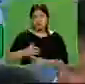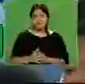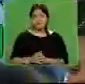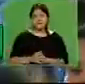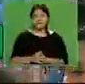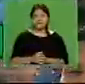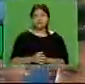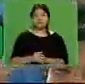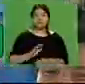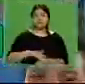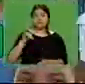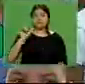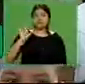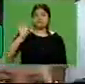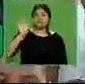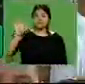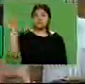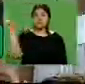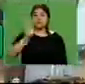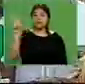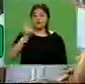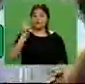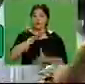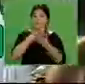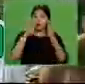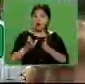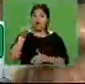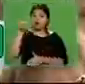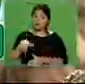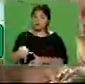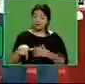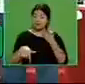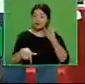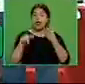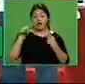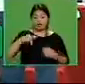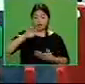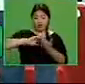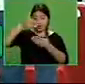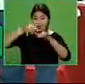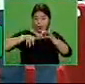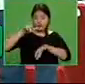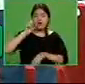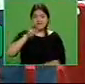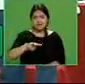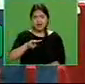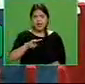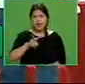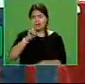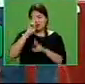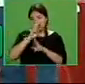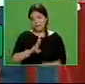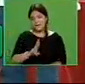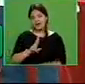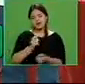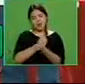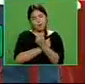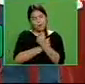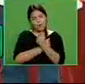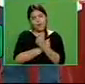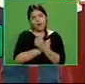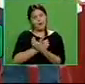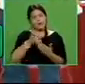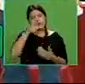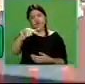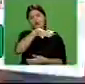nuestra patria venezolana. Aquí en esta computadora ustedes van a ver el respeto y el amor por nuestros